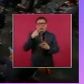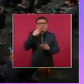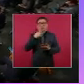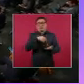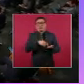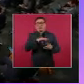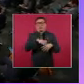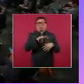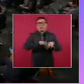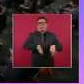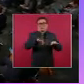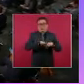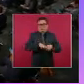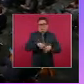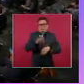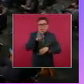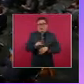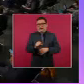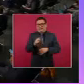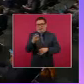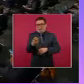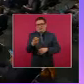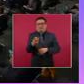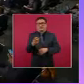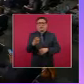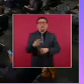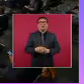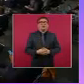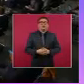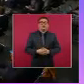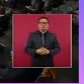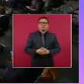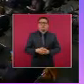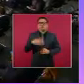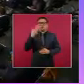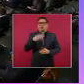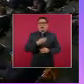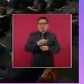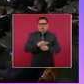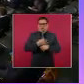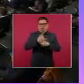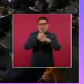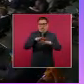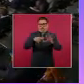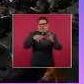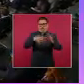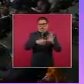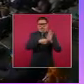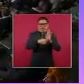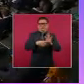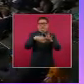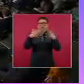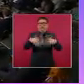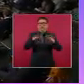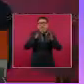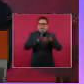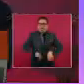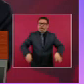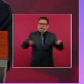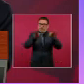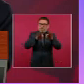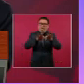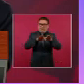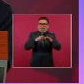ese me sirve para que demos a conocer la importancia que tiene